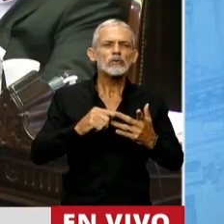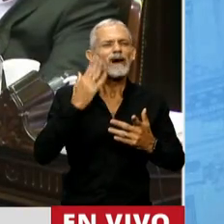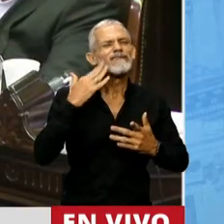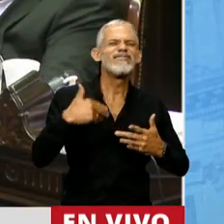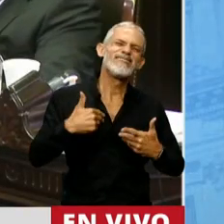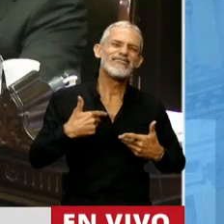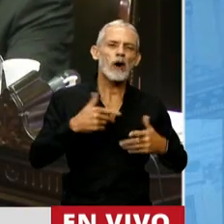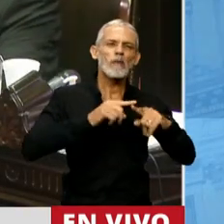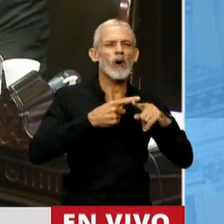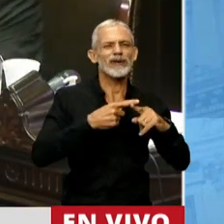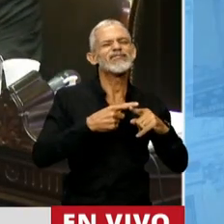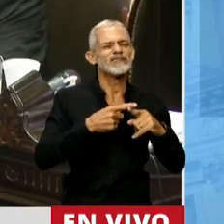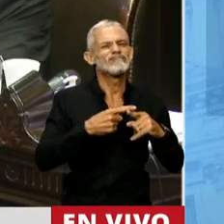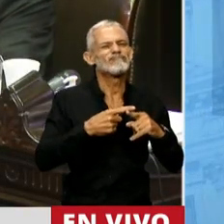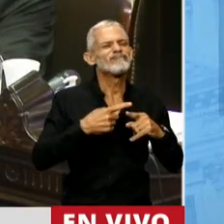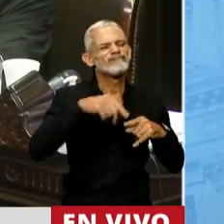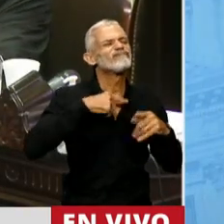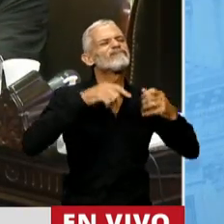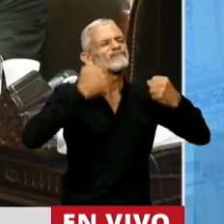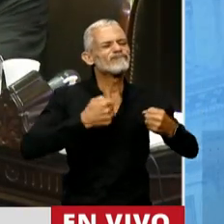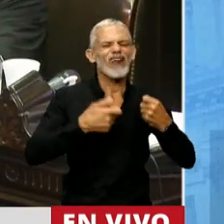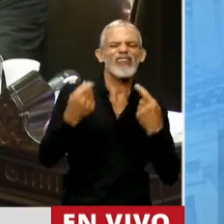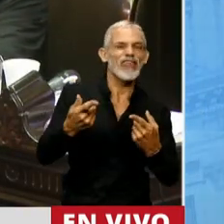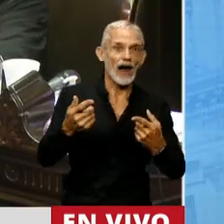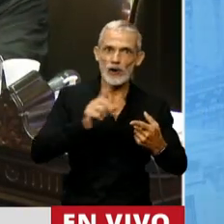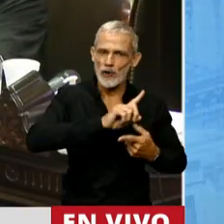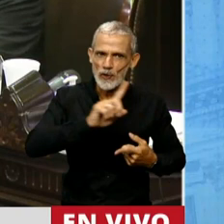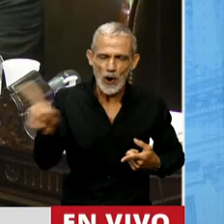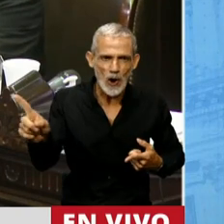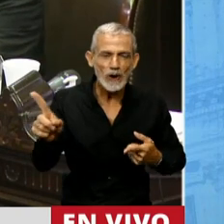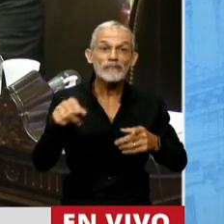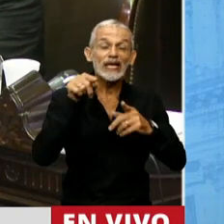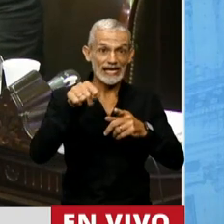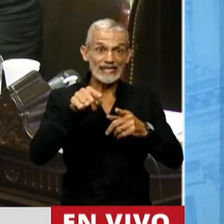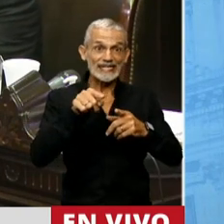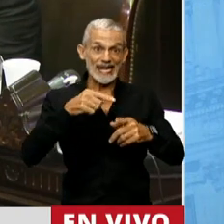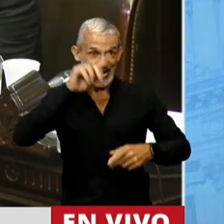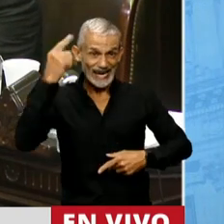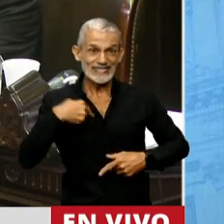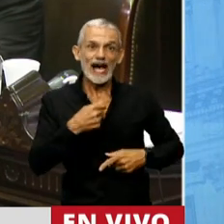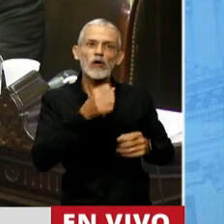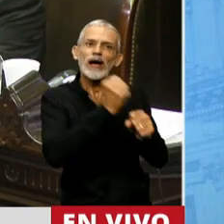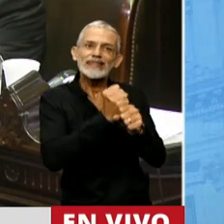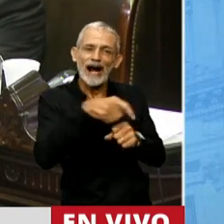que le hacemos los políticos a los jubilados. Es lo que el Estado le quita a los trabajadores